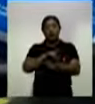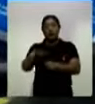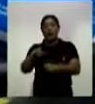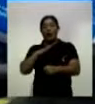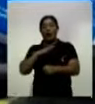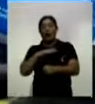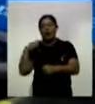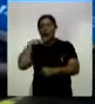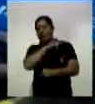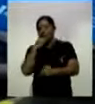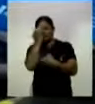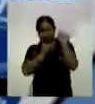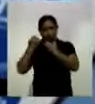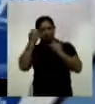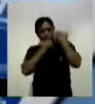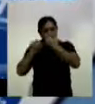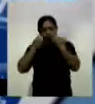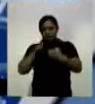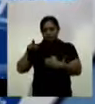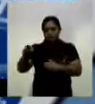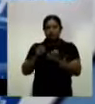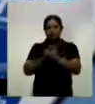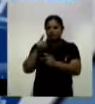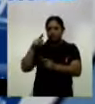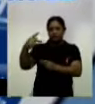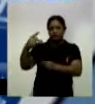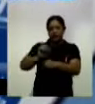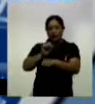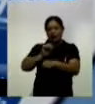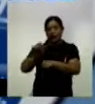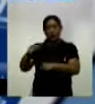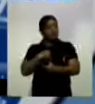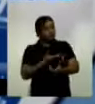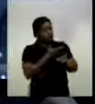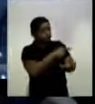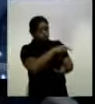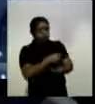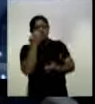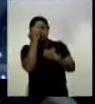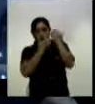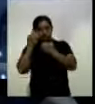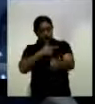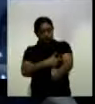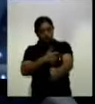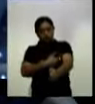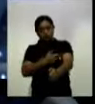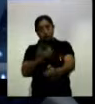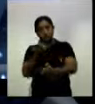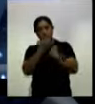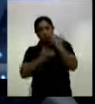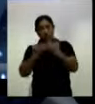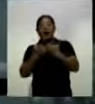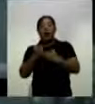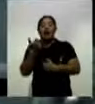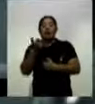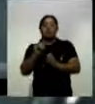pruebas rápidas desarrolladas en tiempo récord por científicos nacionales, denominadas NeoKit COVID-19. Se trata de un kit de bajo